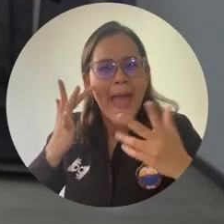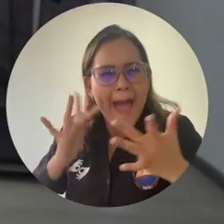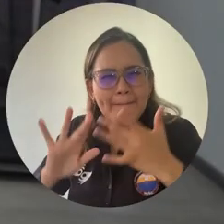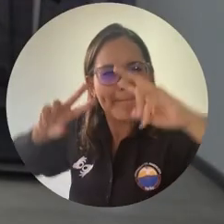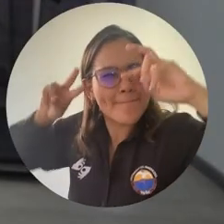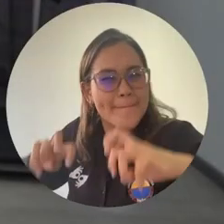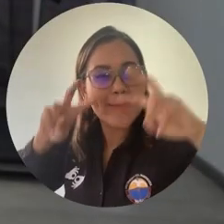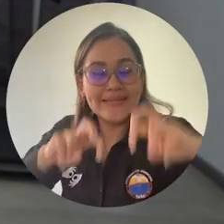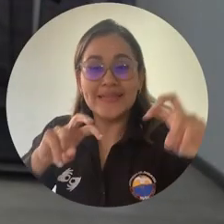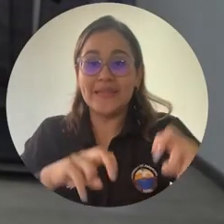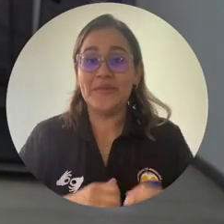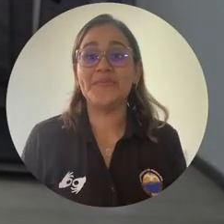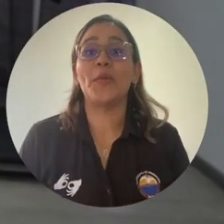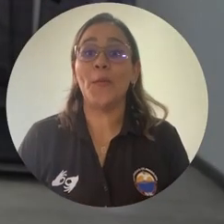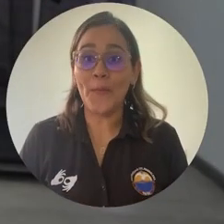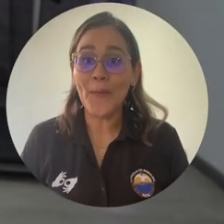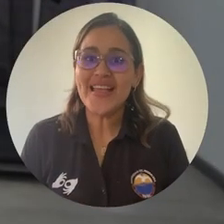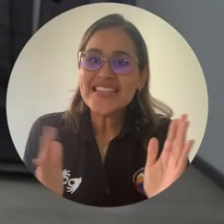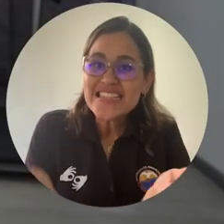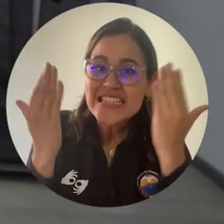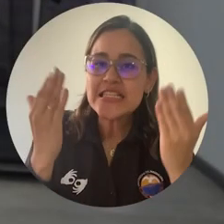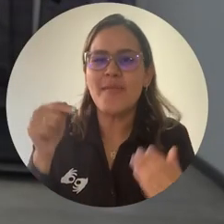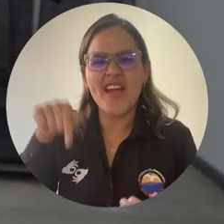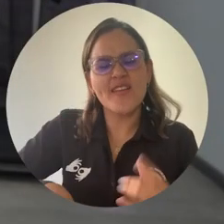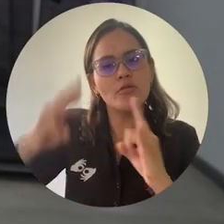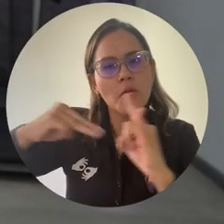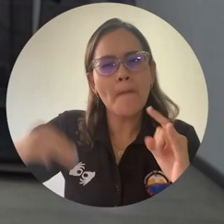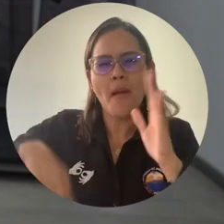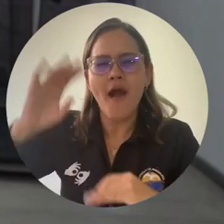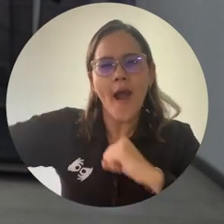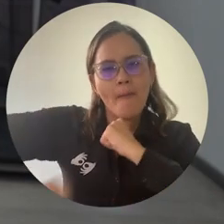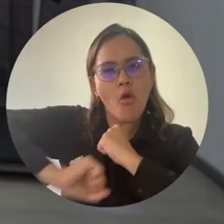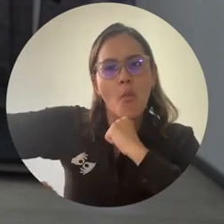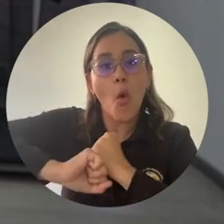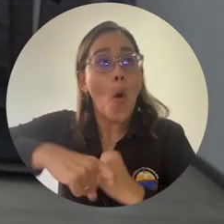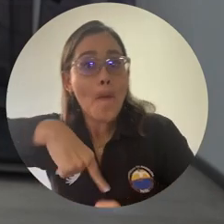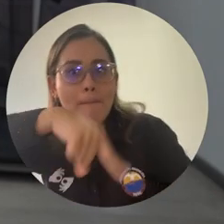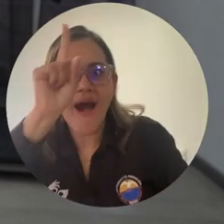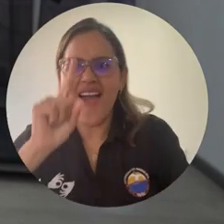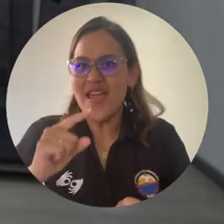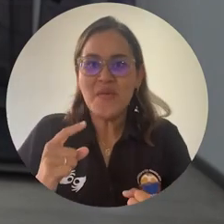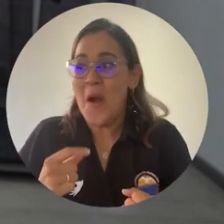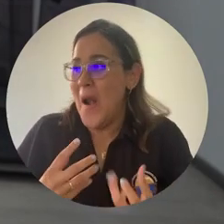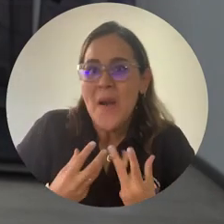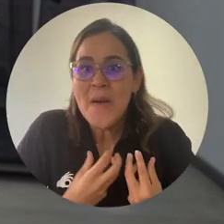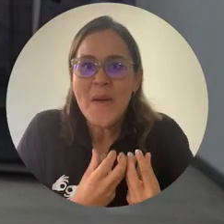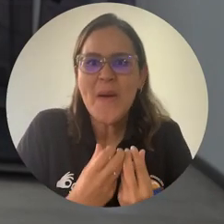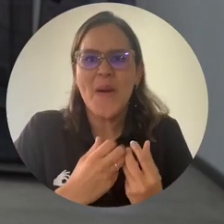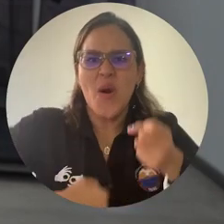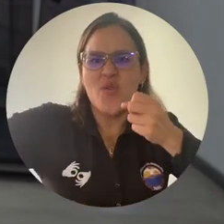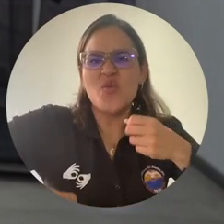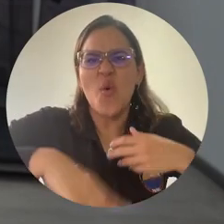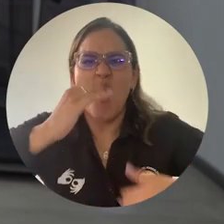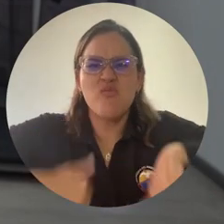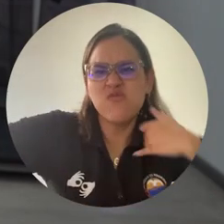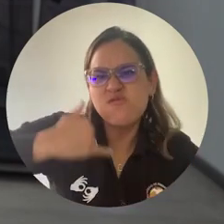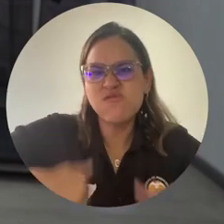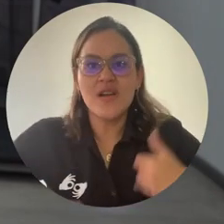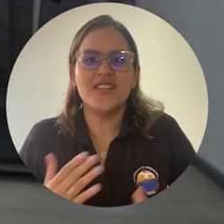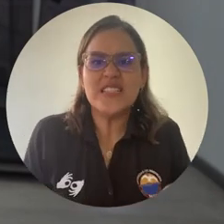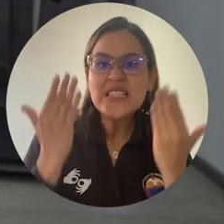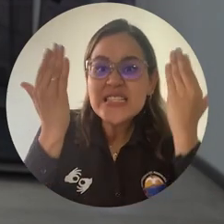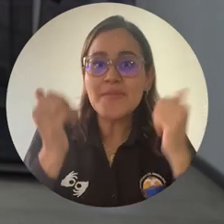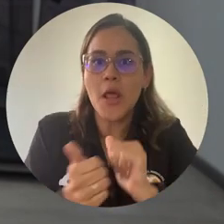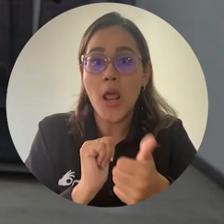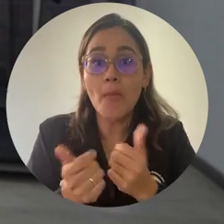apoyo para viajar, participar en torneos, se preocupa por el alto rendimiento de los deportistas y el desarrollo de ellos y